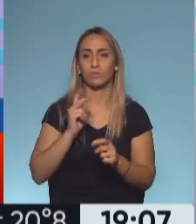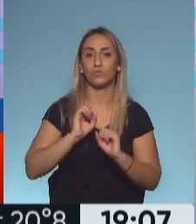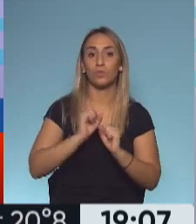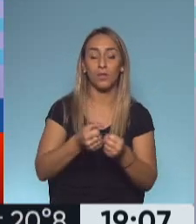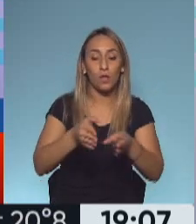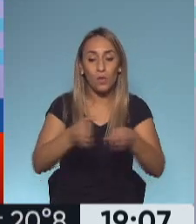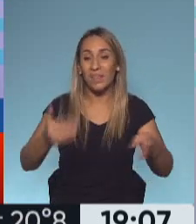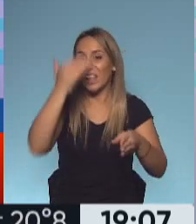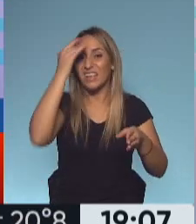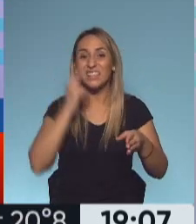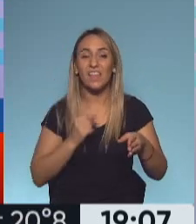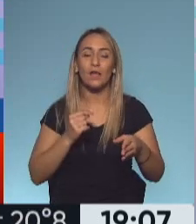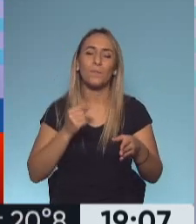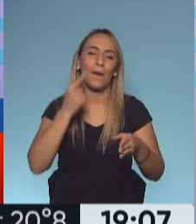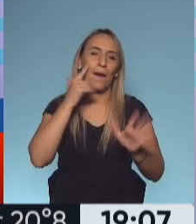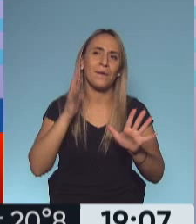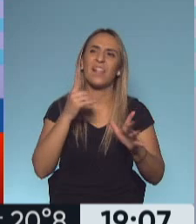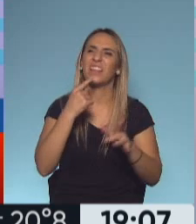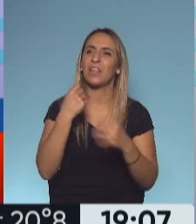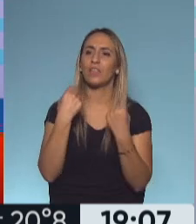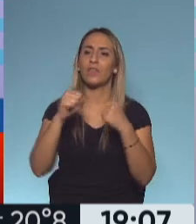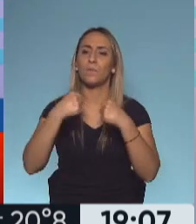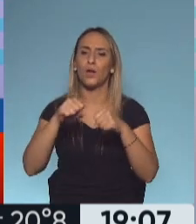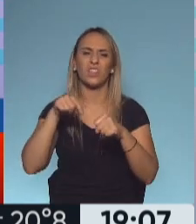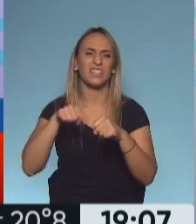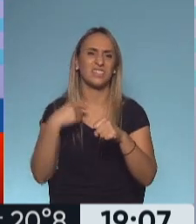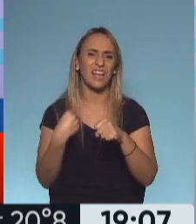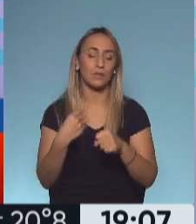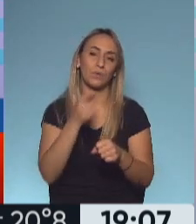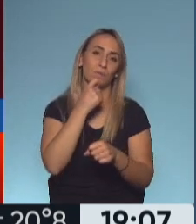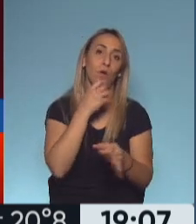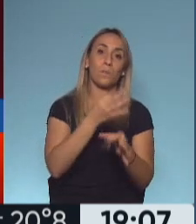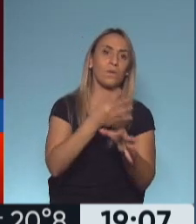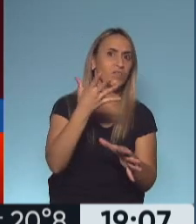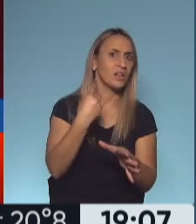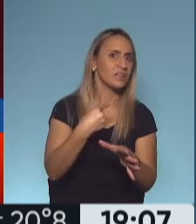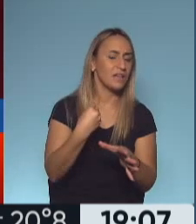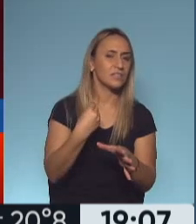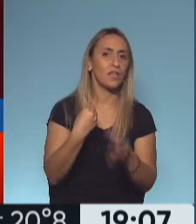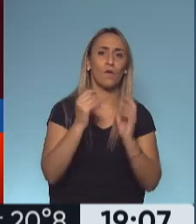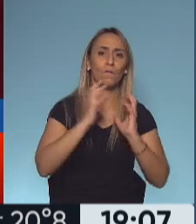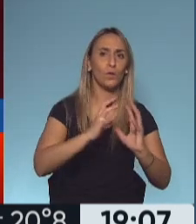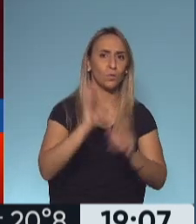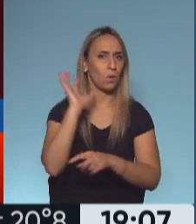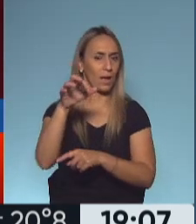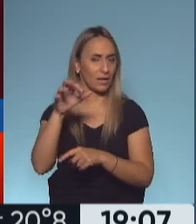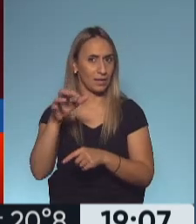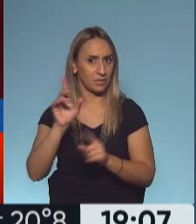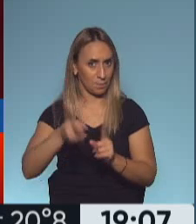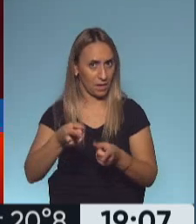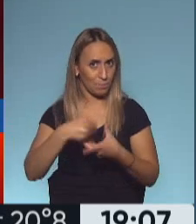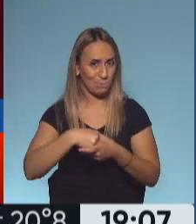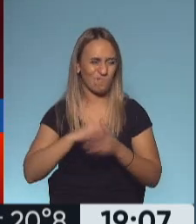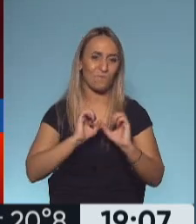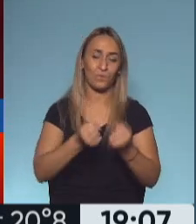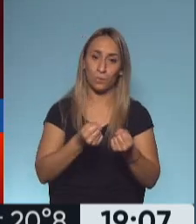que ver, cuando uno dice deportivas, qué abarca en cuanto a la actividad profesional. Por ejemplo, hablamos del fútbol, del básquet. Habrá que ver si eso está contemplado.